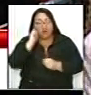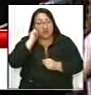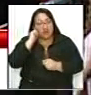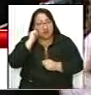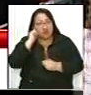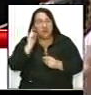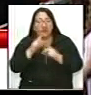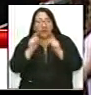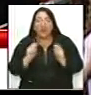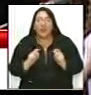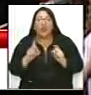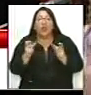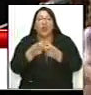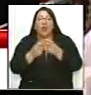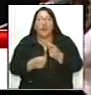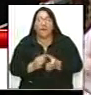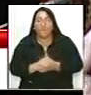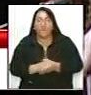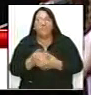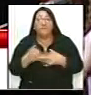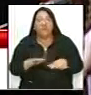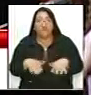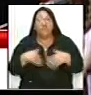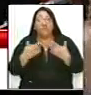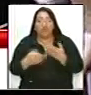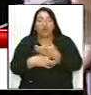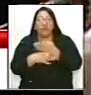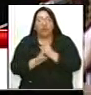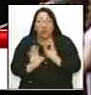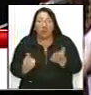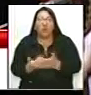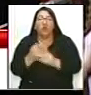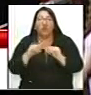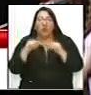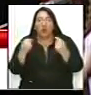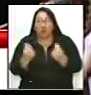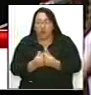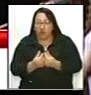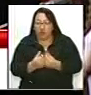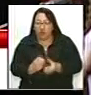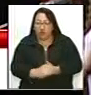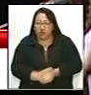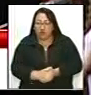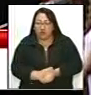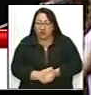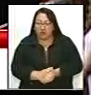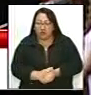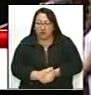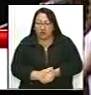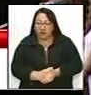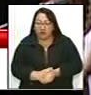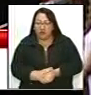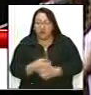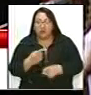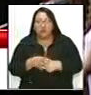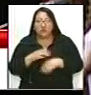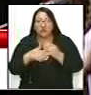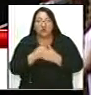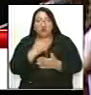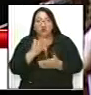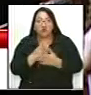tribunal, los congresistas ya podían conformar un nuevo grupo o adherirse a uno ya existente incluso, por lo resuelto en la